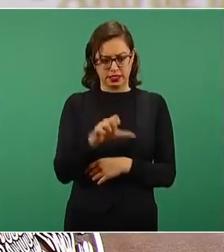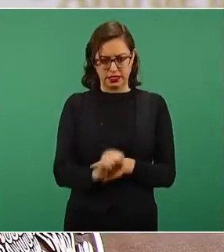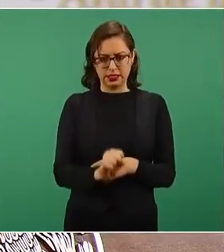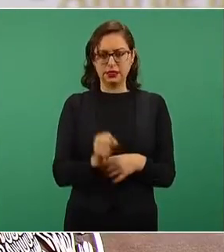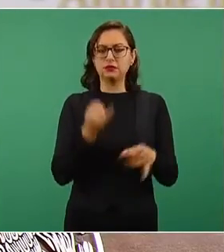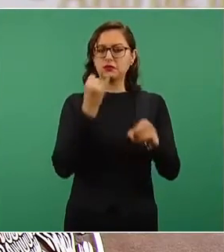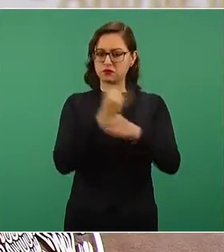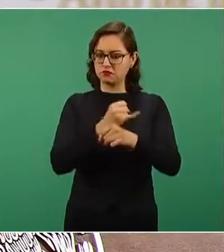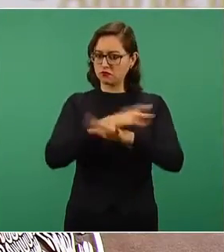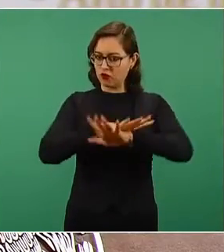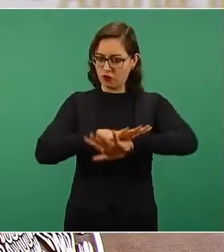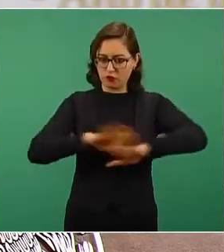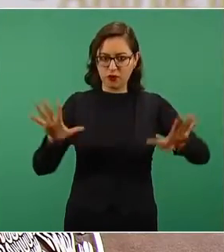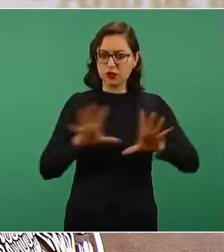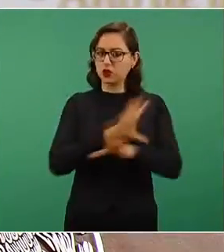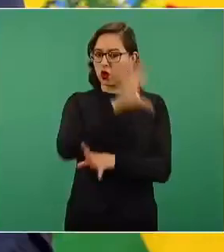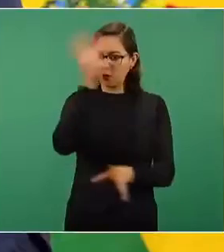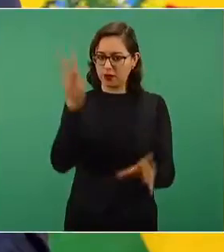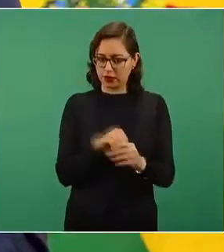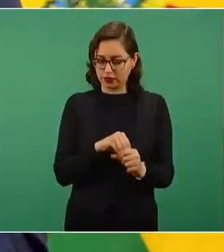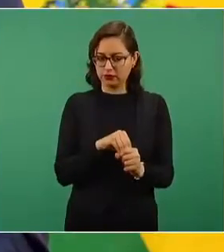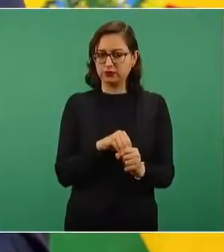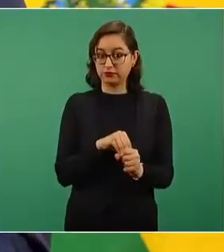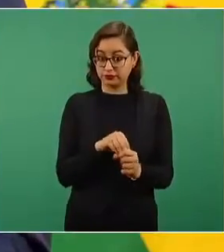informe correspondiente y